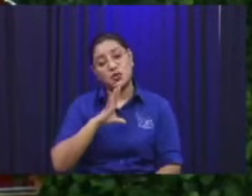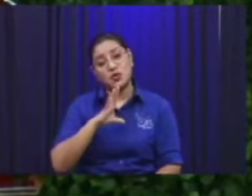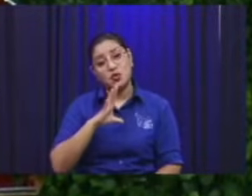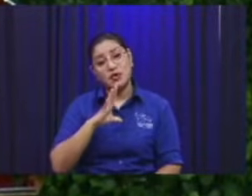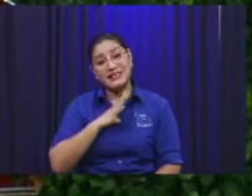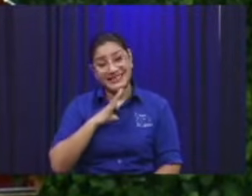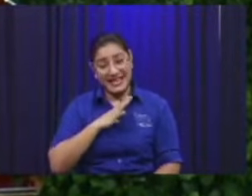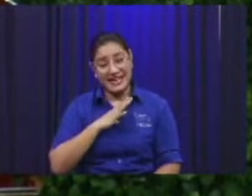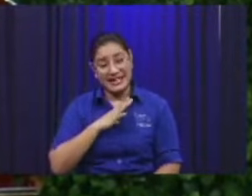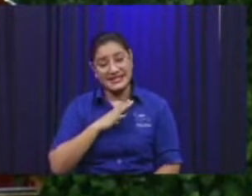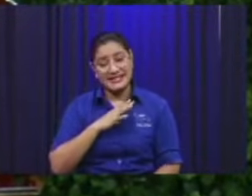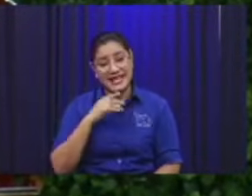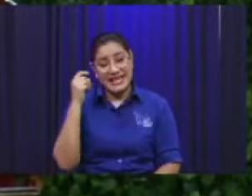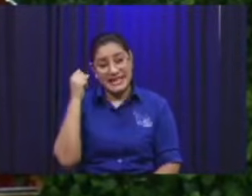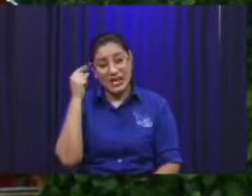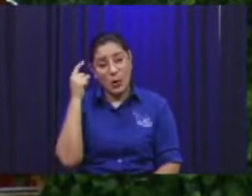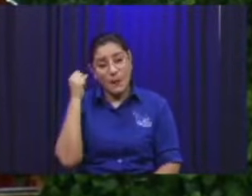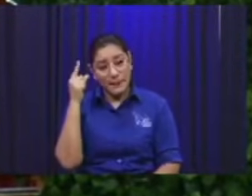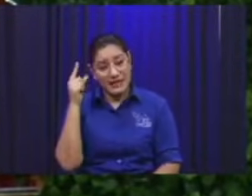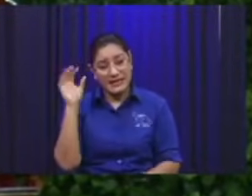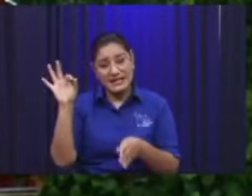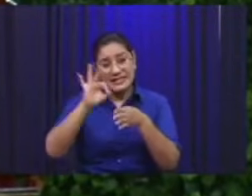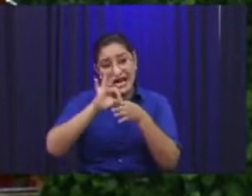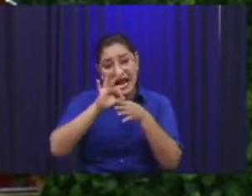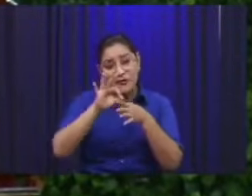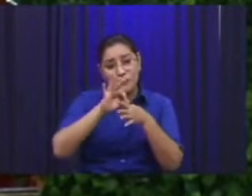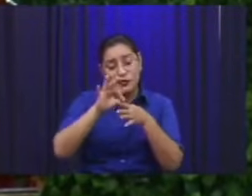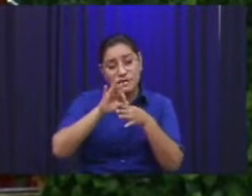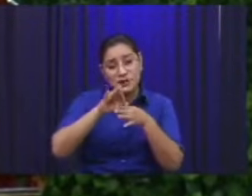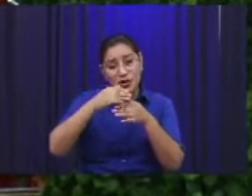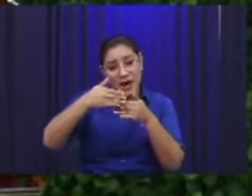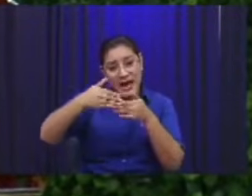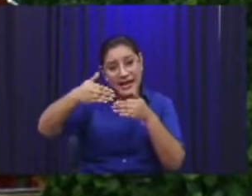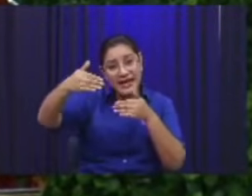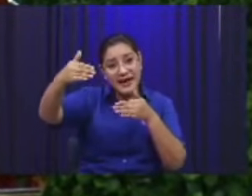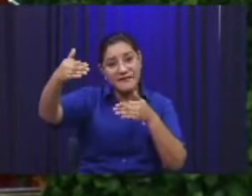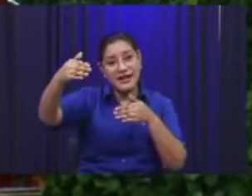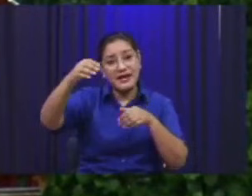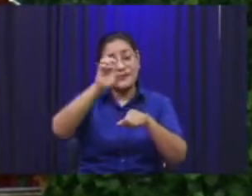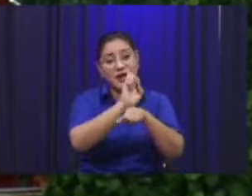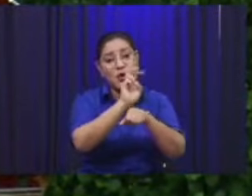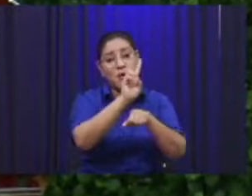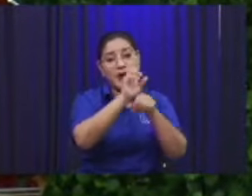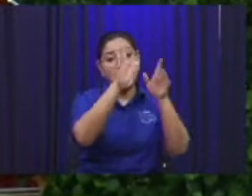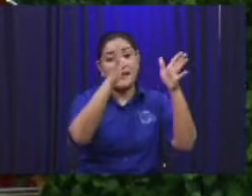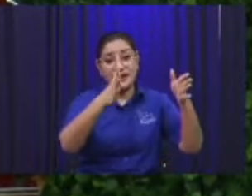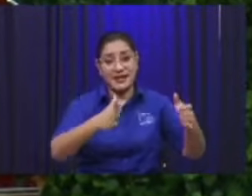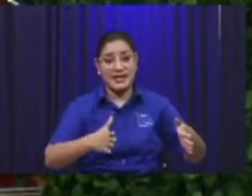eso te hace comprender que tu función va más allá de ser un evangélico